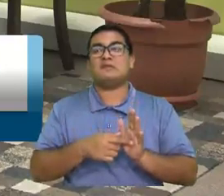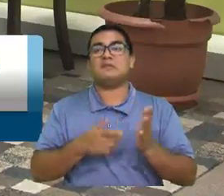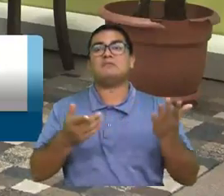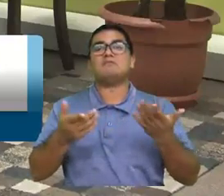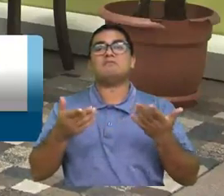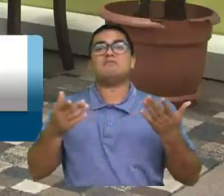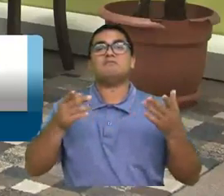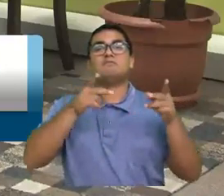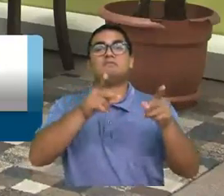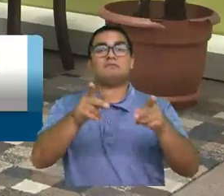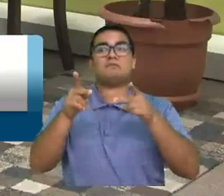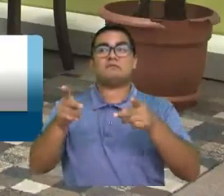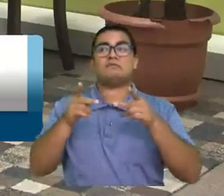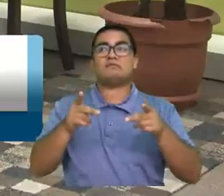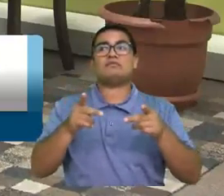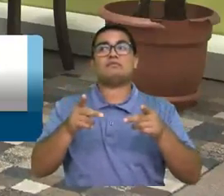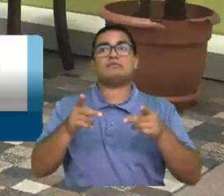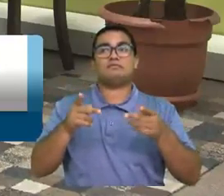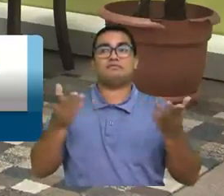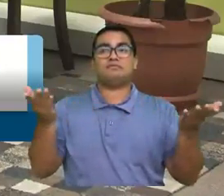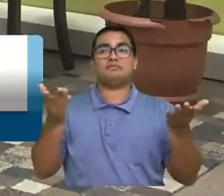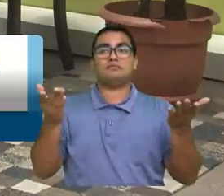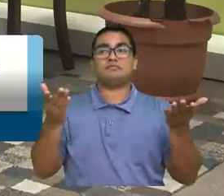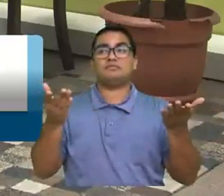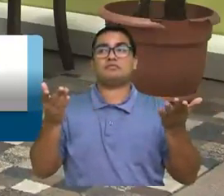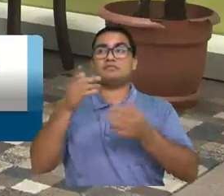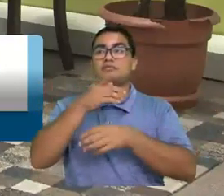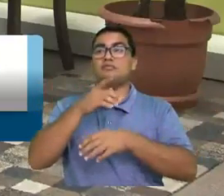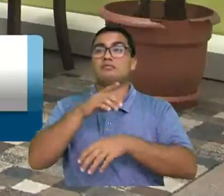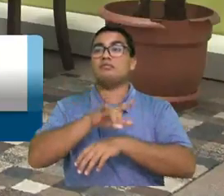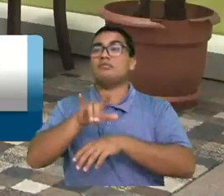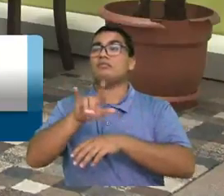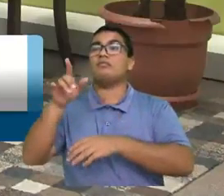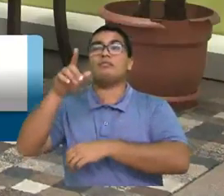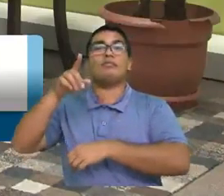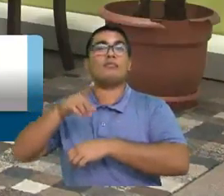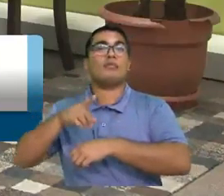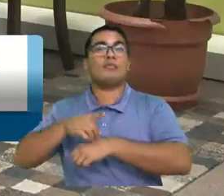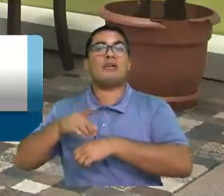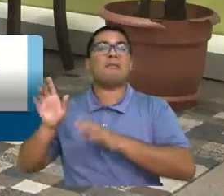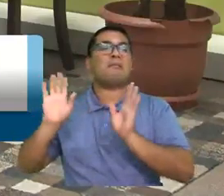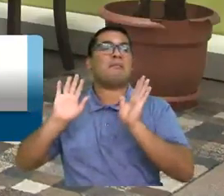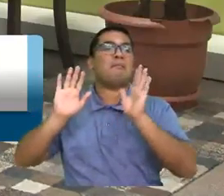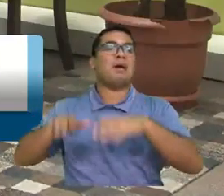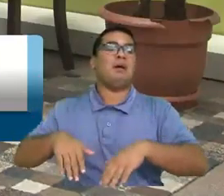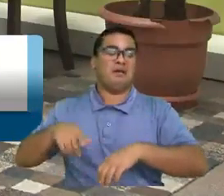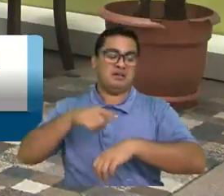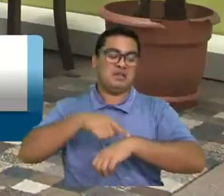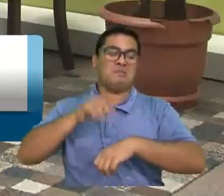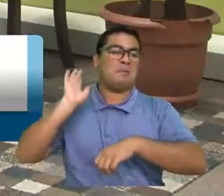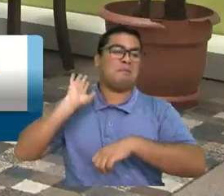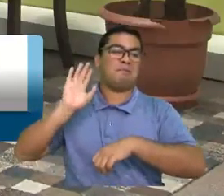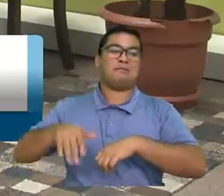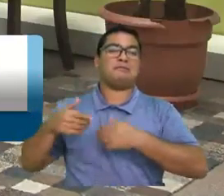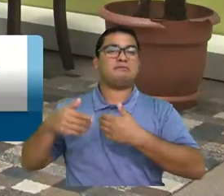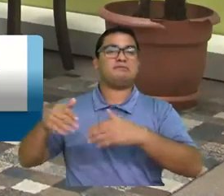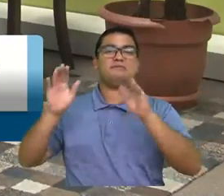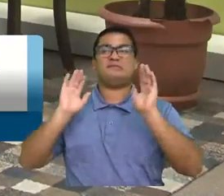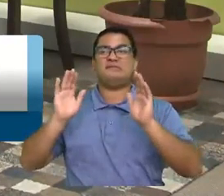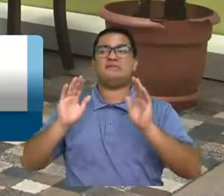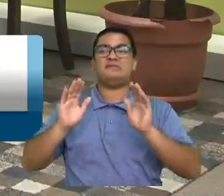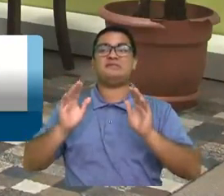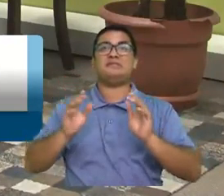¿verdad? No lo miramos. No lo tratamos, no se trata. No se trata a tiempo, lo dejas pasar y entonces conforme